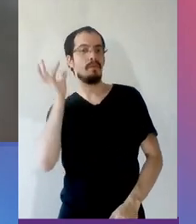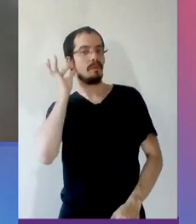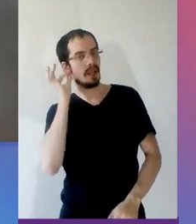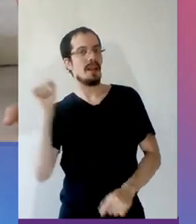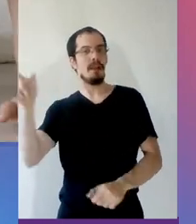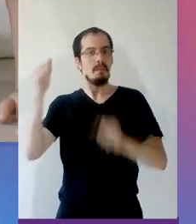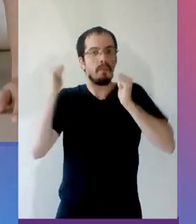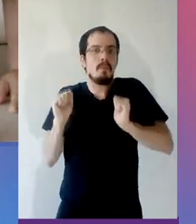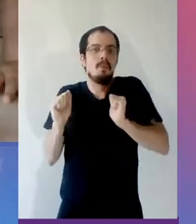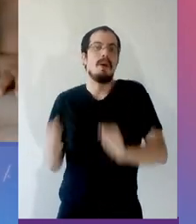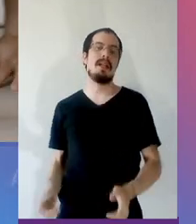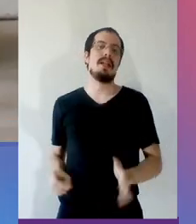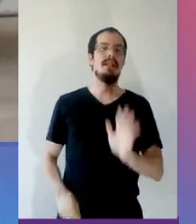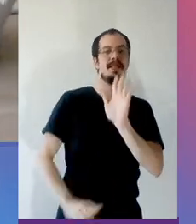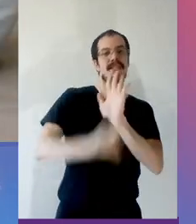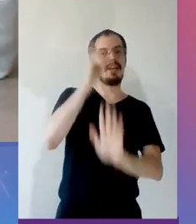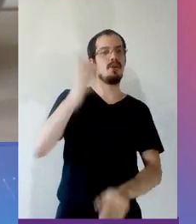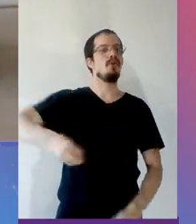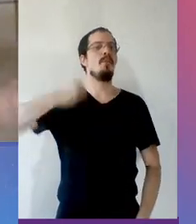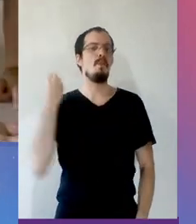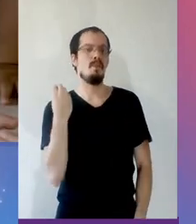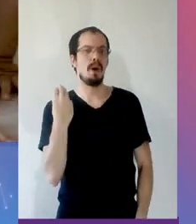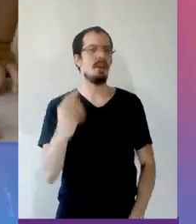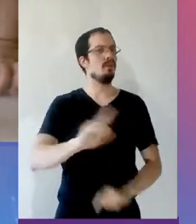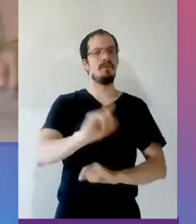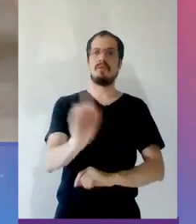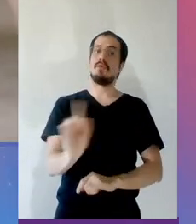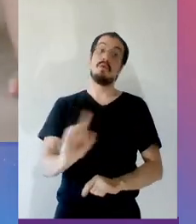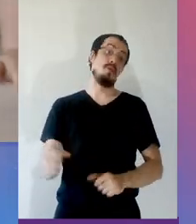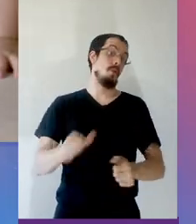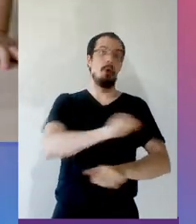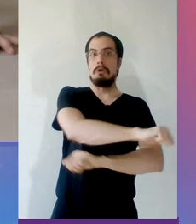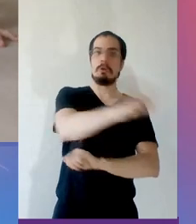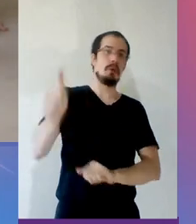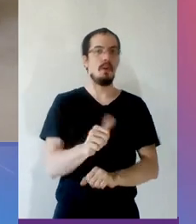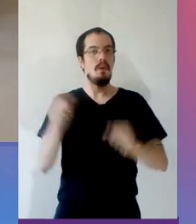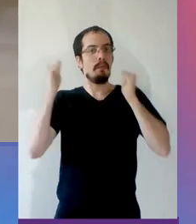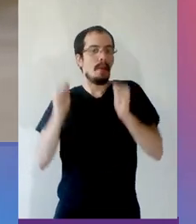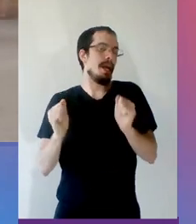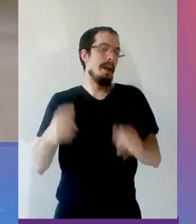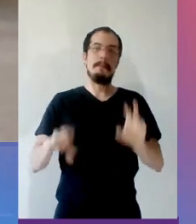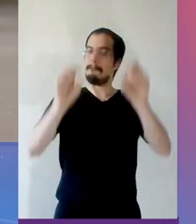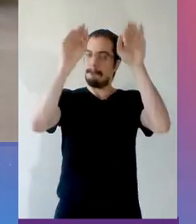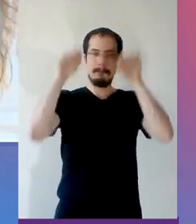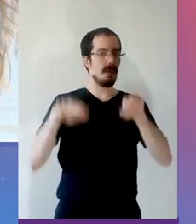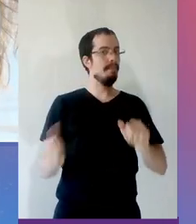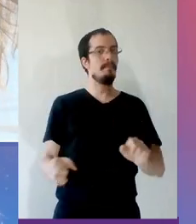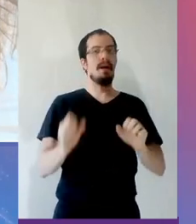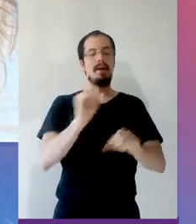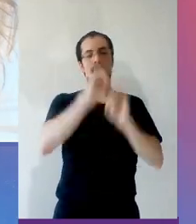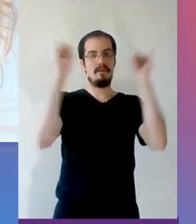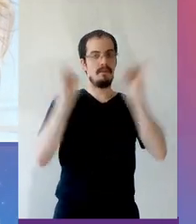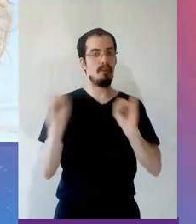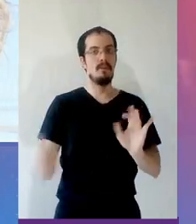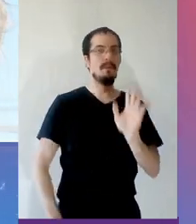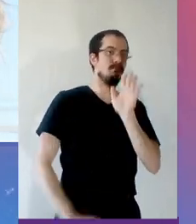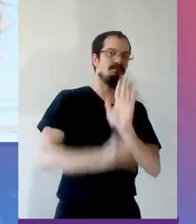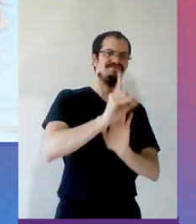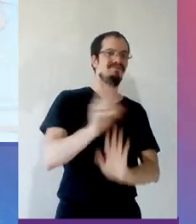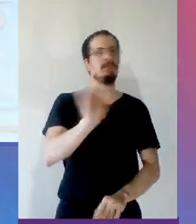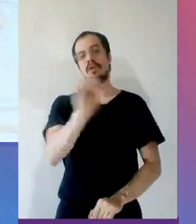potencial de desarrollo, independiente de que no todos los potenciales son iguales. Aquí tenemos colegas, compañeras que trabajan